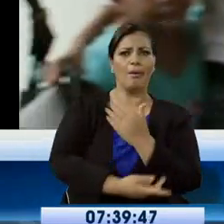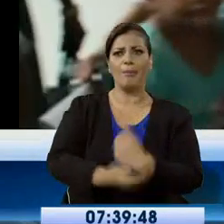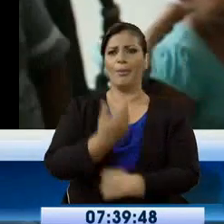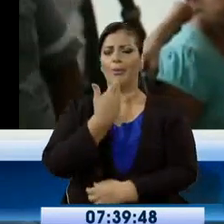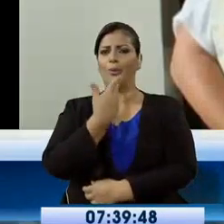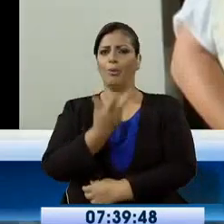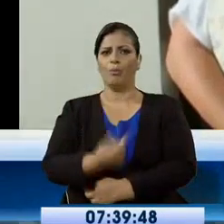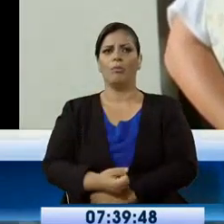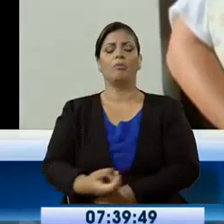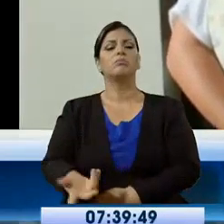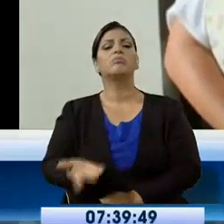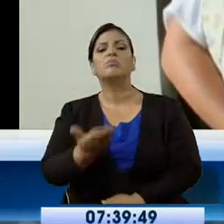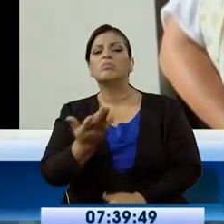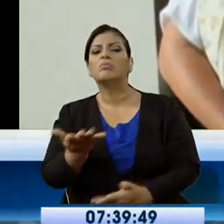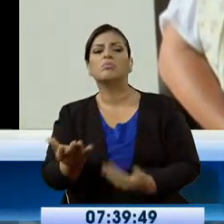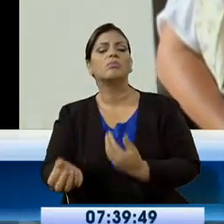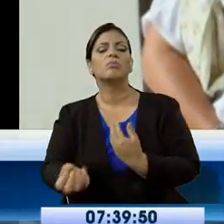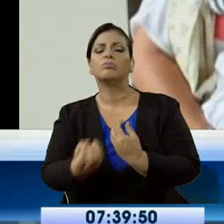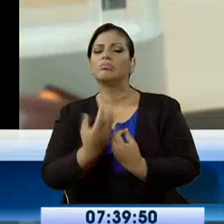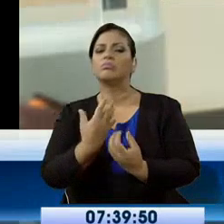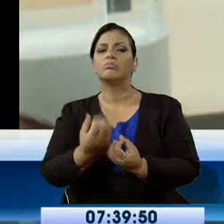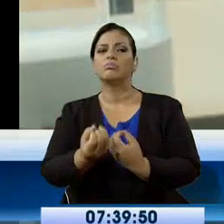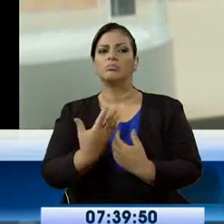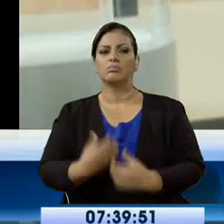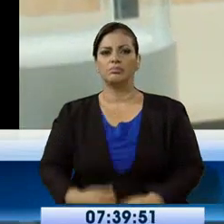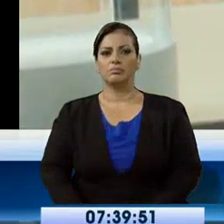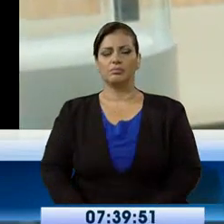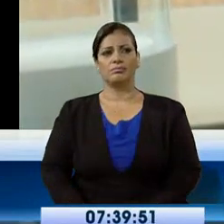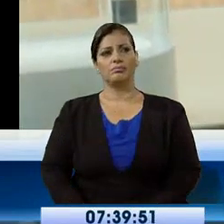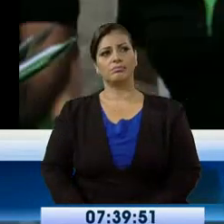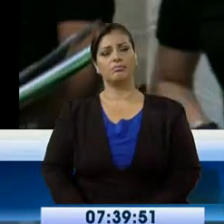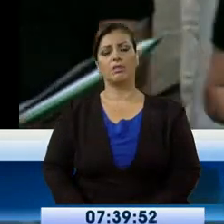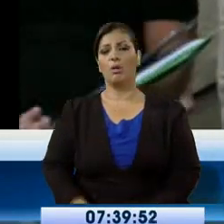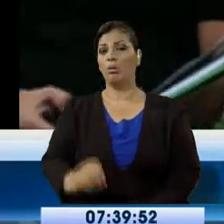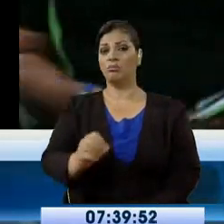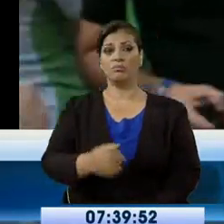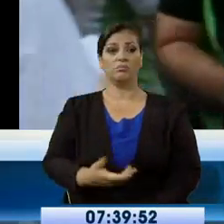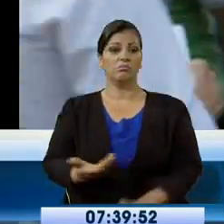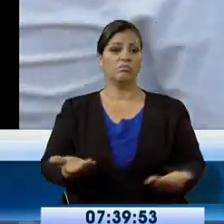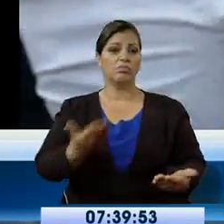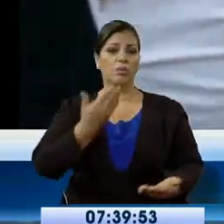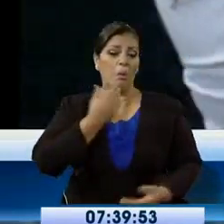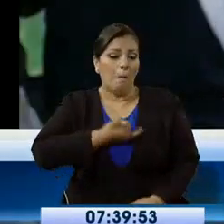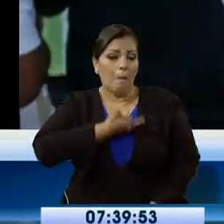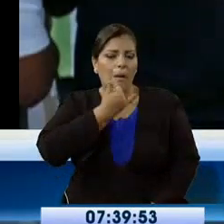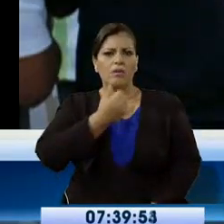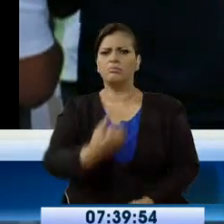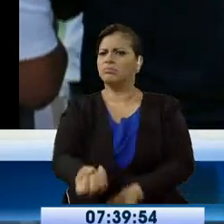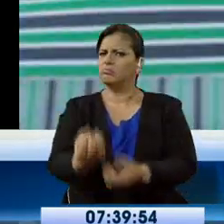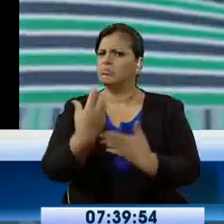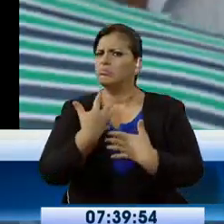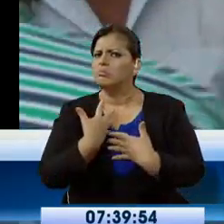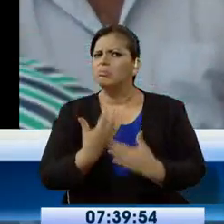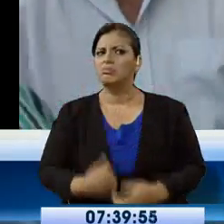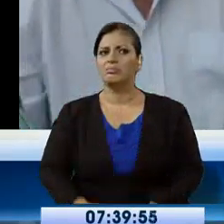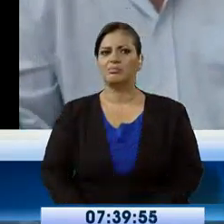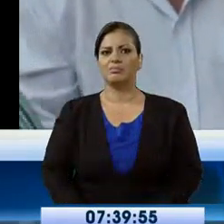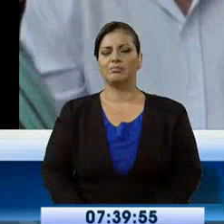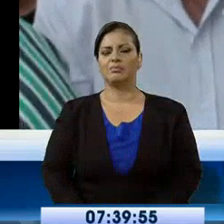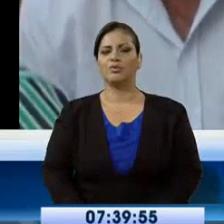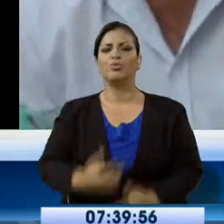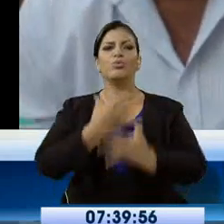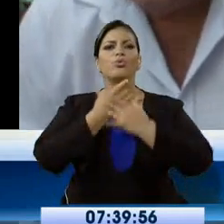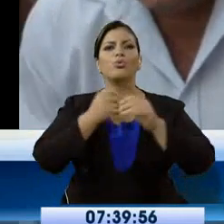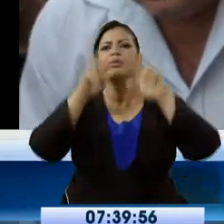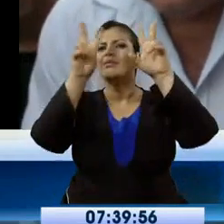incrementar algún tipo de segmento en nuestros informativos, cuál podría ser el enfoque de ese tipo de segmentos, sobre